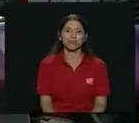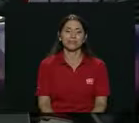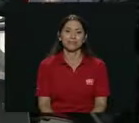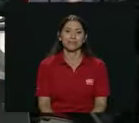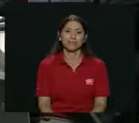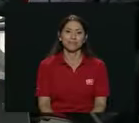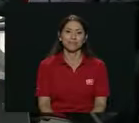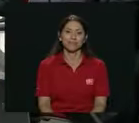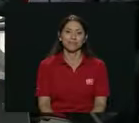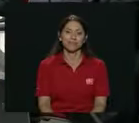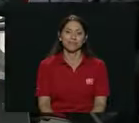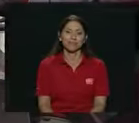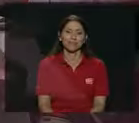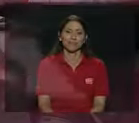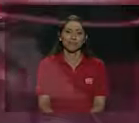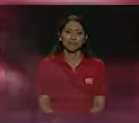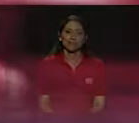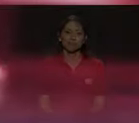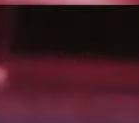quédese con una mirada que ya volvemos.